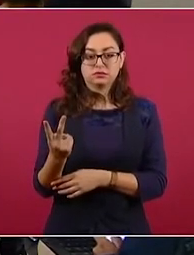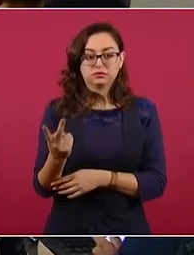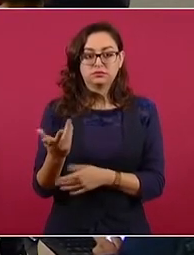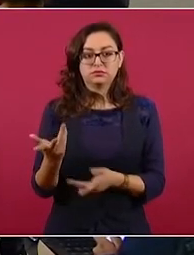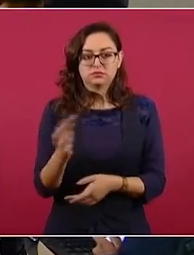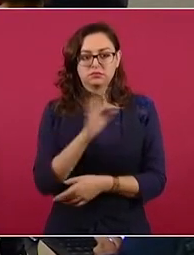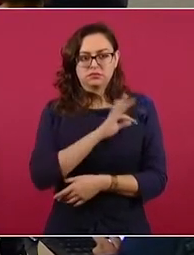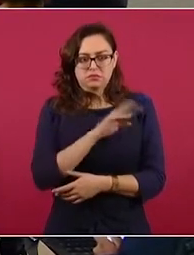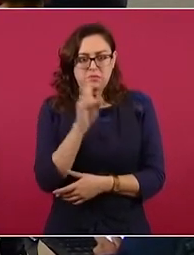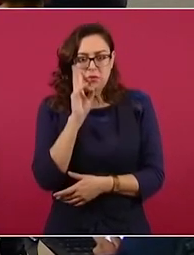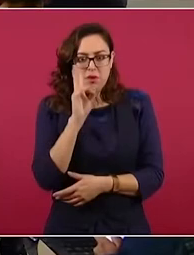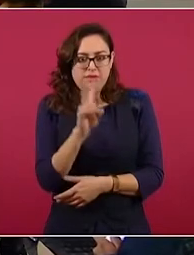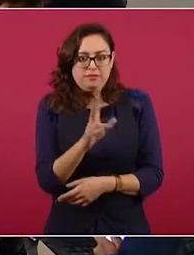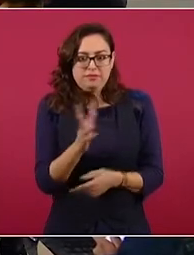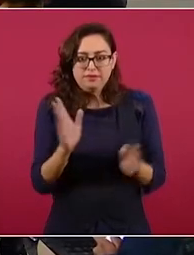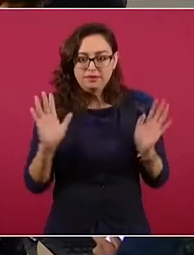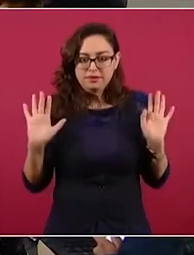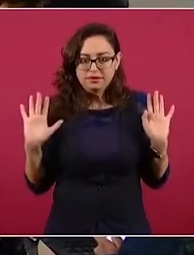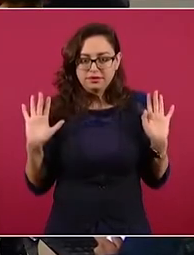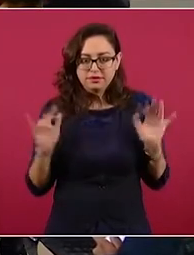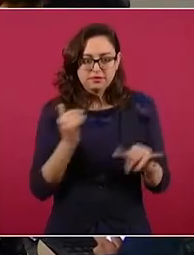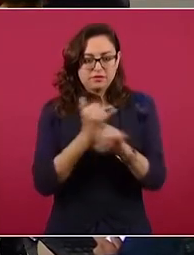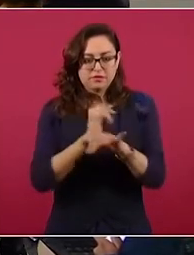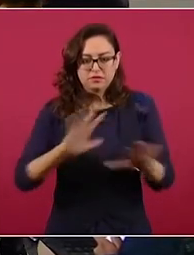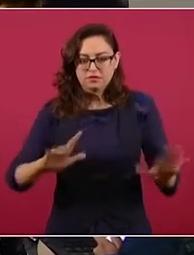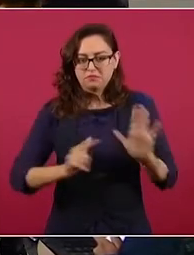Vean la gráfica.